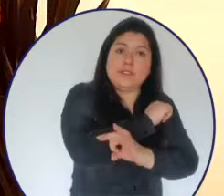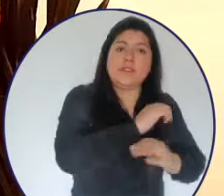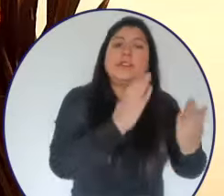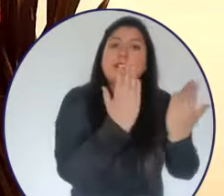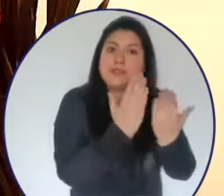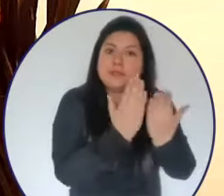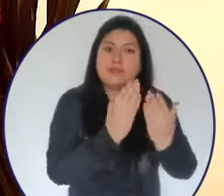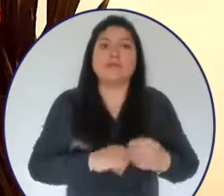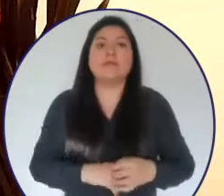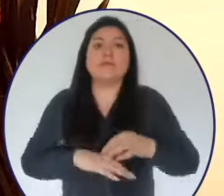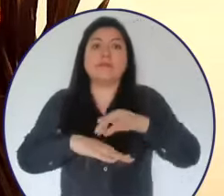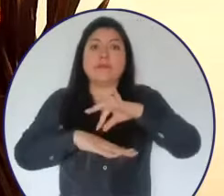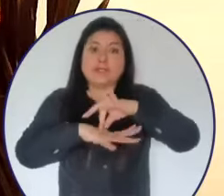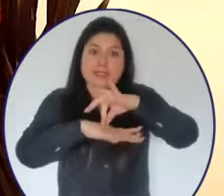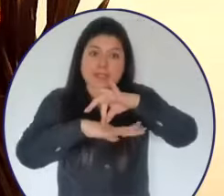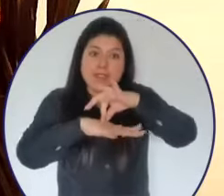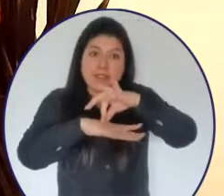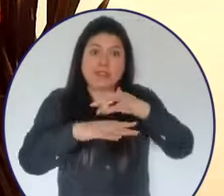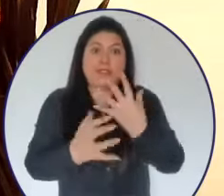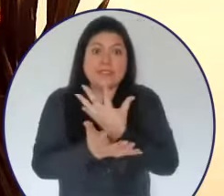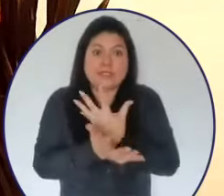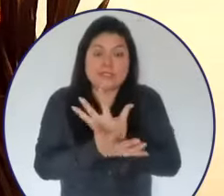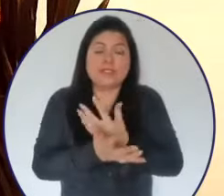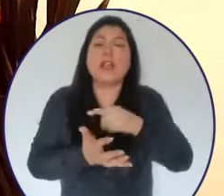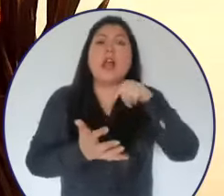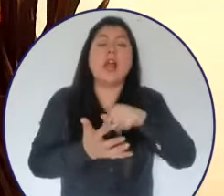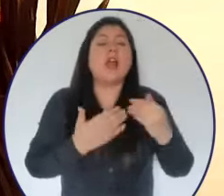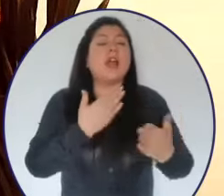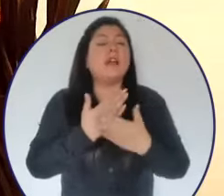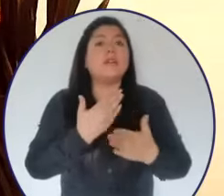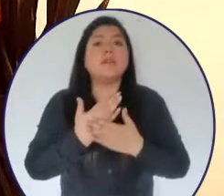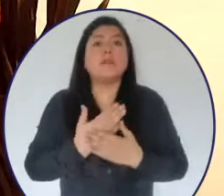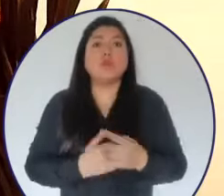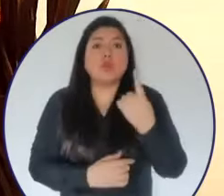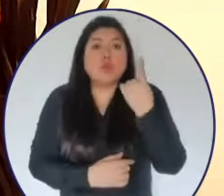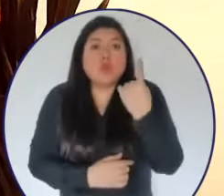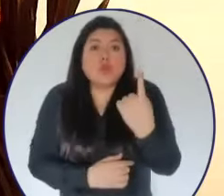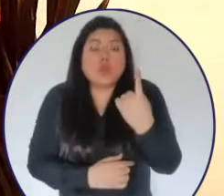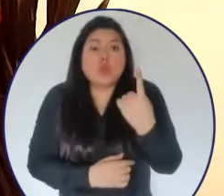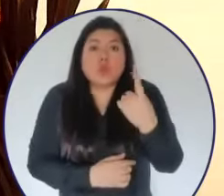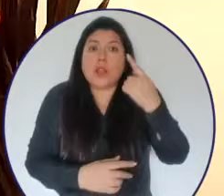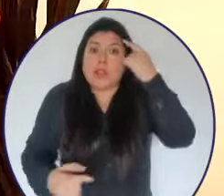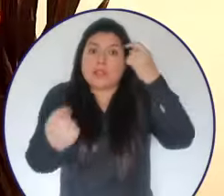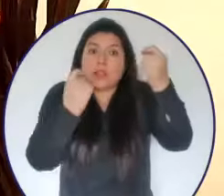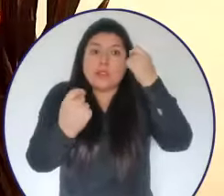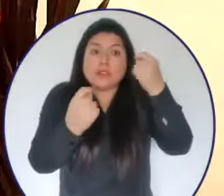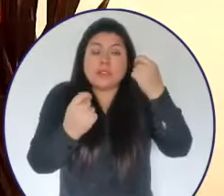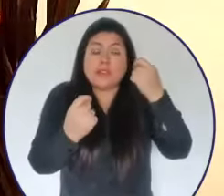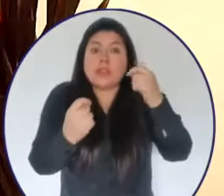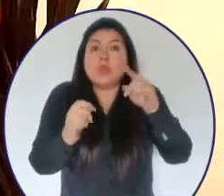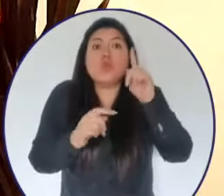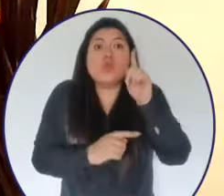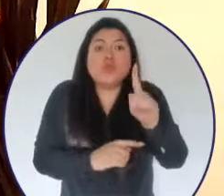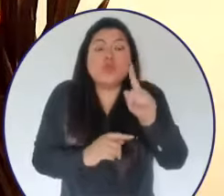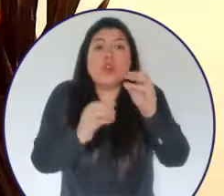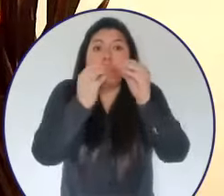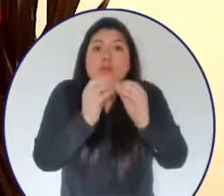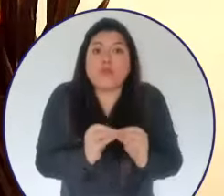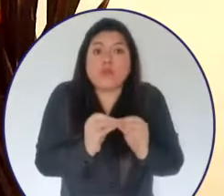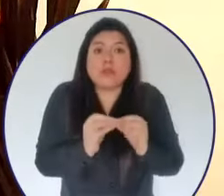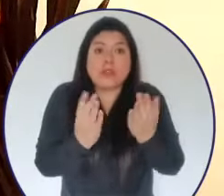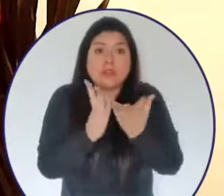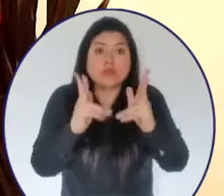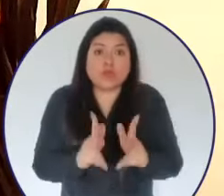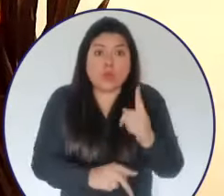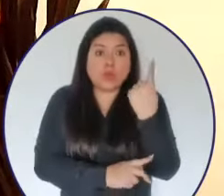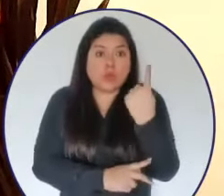Las neurociencias nos demuestran que no hay un modelo único de estudiante y que todas las personas aprenden